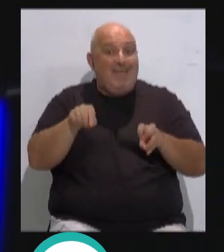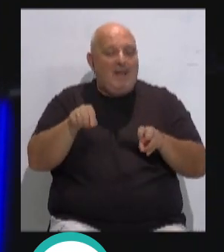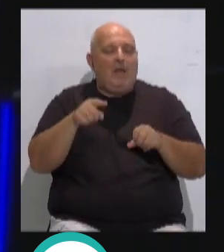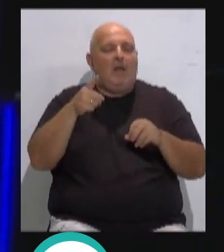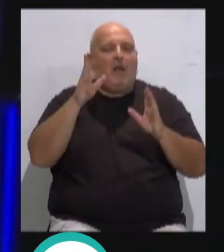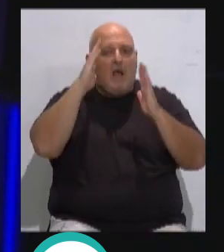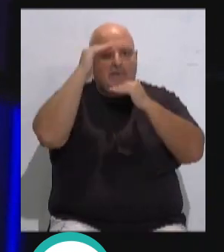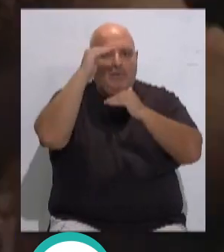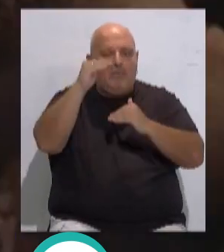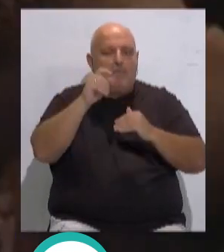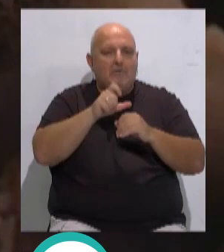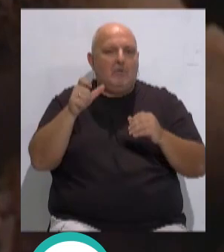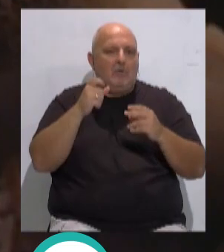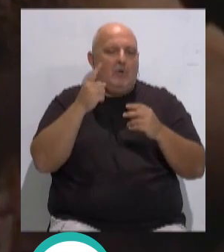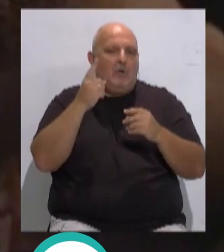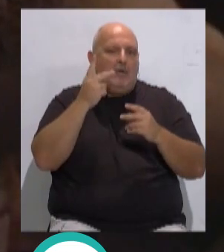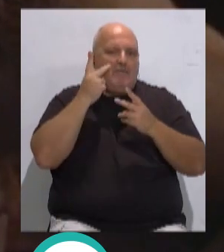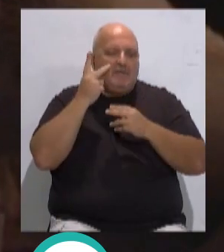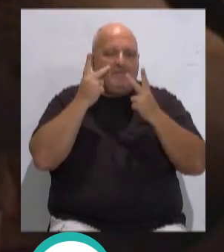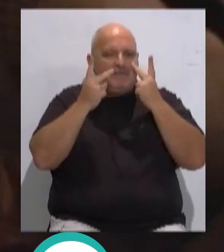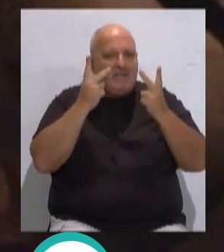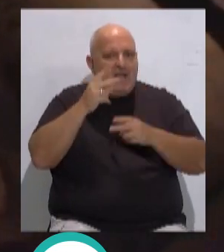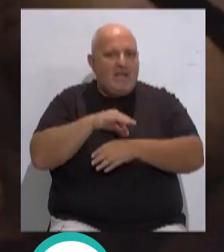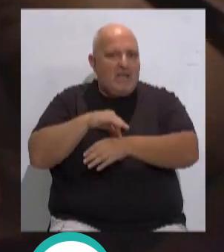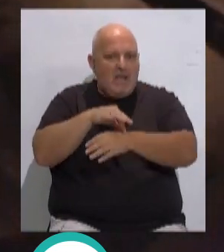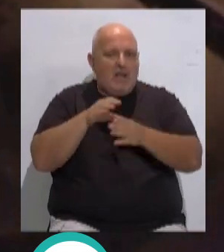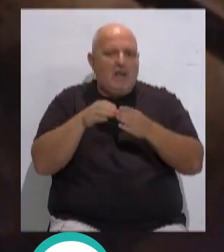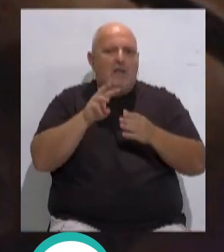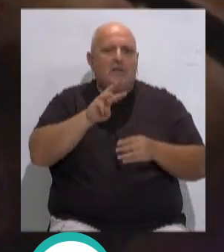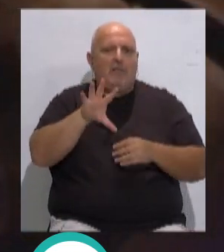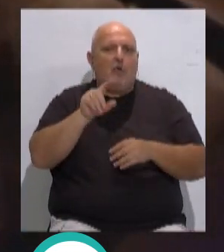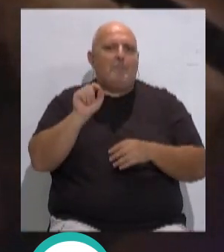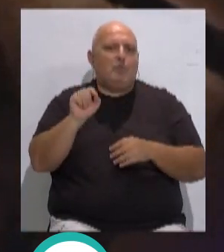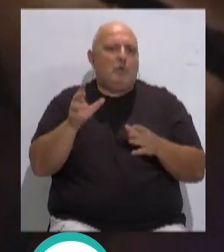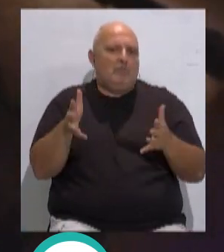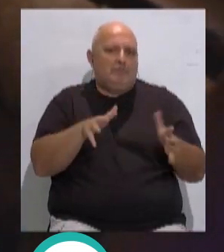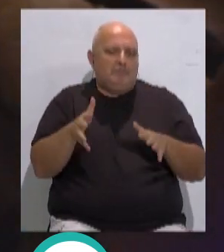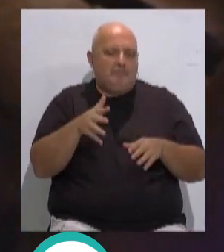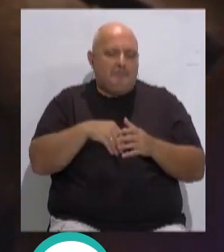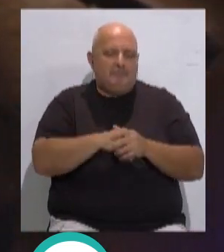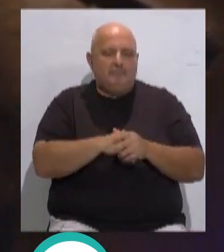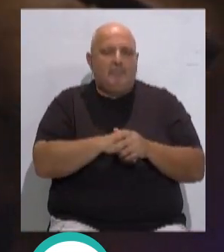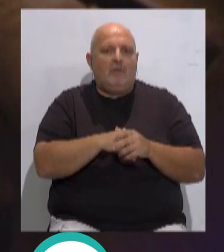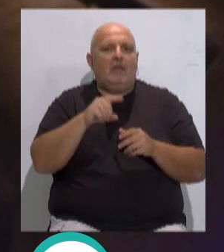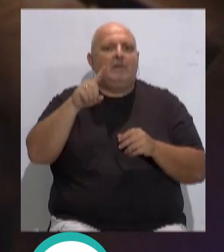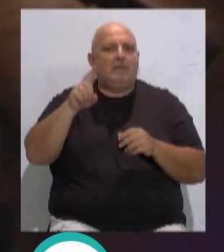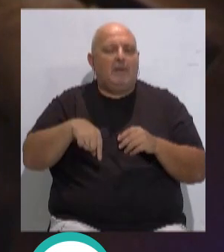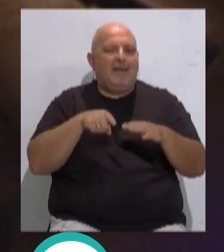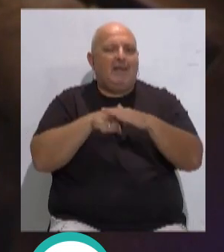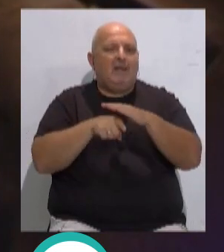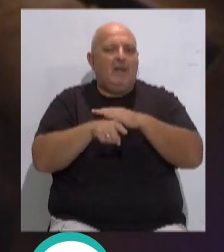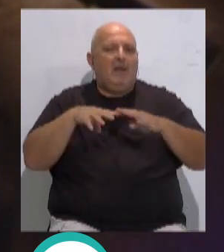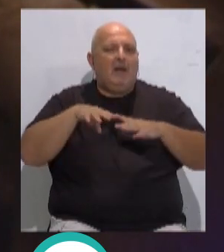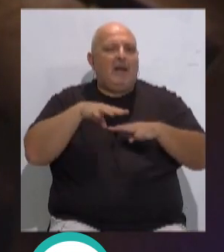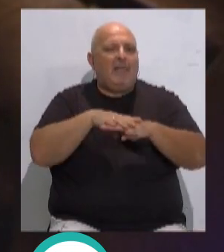encuentra la atención al público con visitas guiadas al yacimiento de unos 35 minutos de duración. También gestionará las